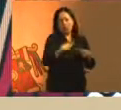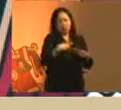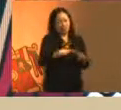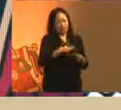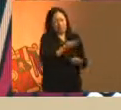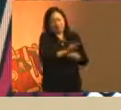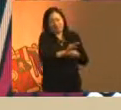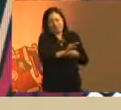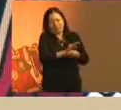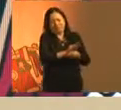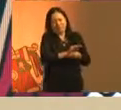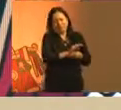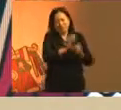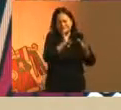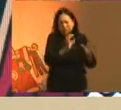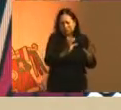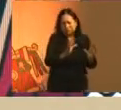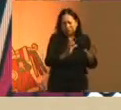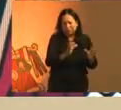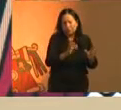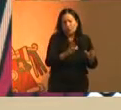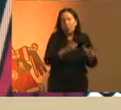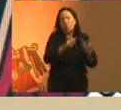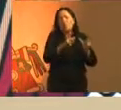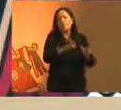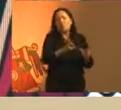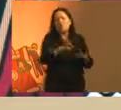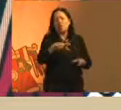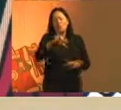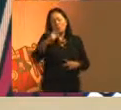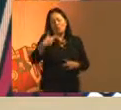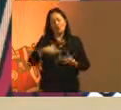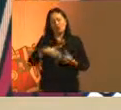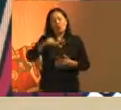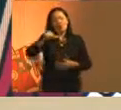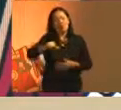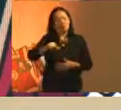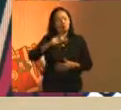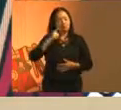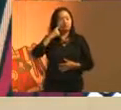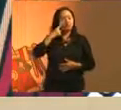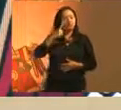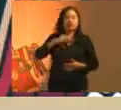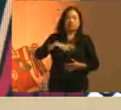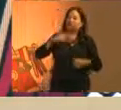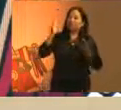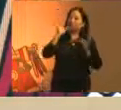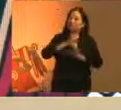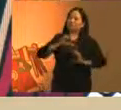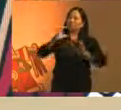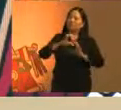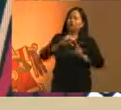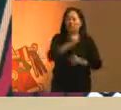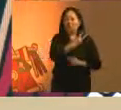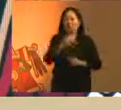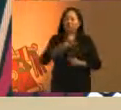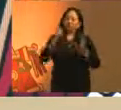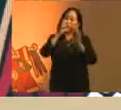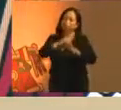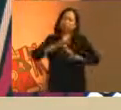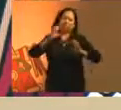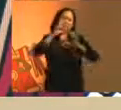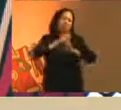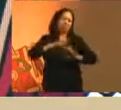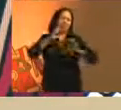su miedo pero hoy compartiendo el rancho los vi triunfar de su encierro cantando se unos a otros